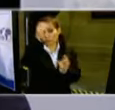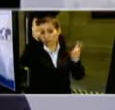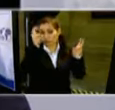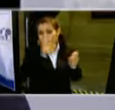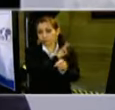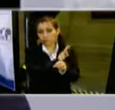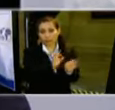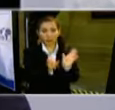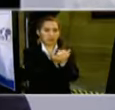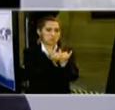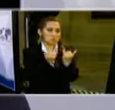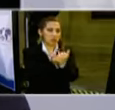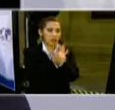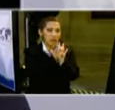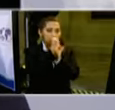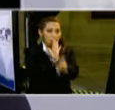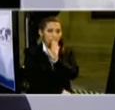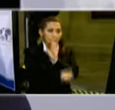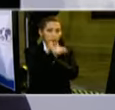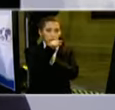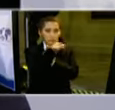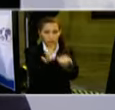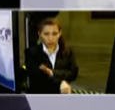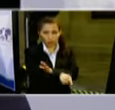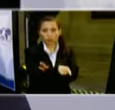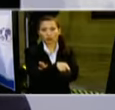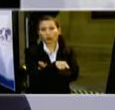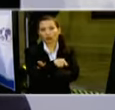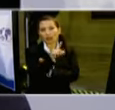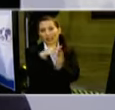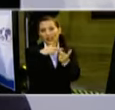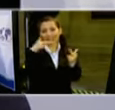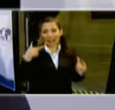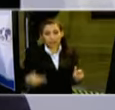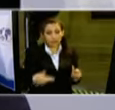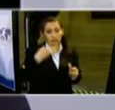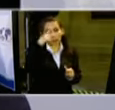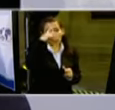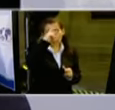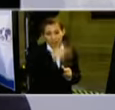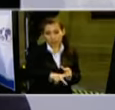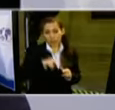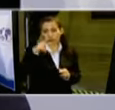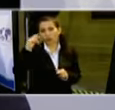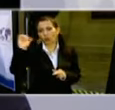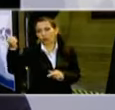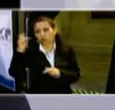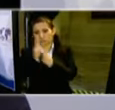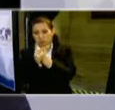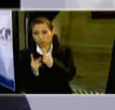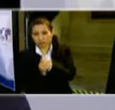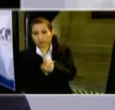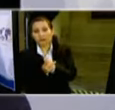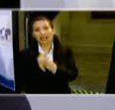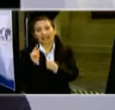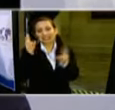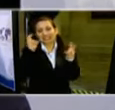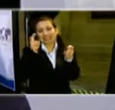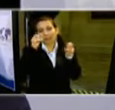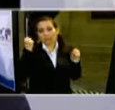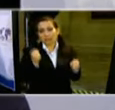ser ejemplo también de, de la relación de este binomio es el tema de